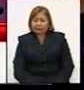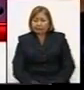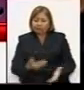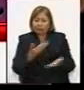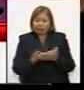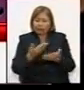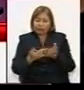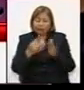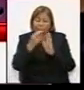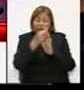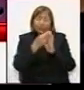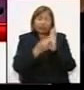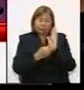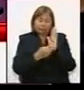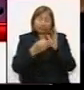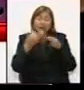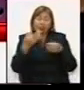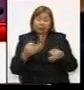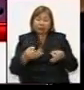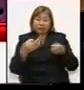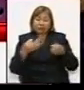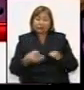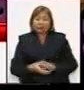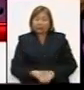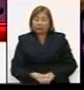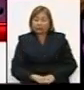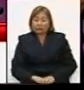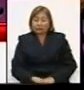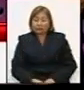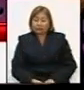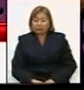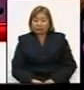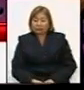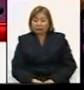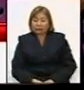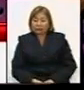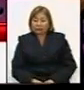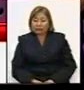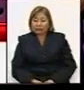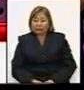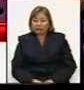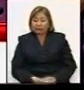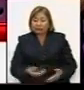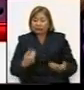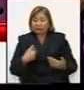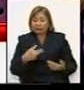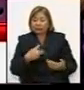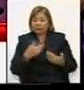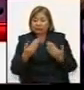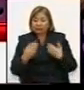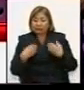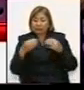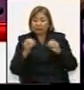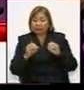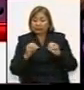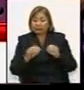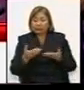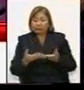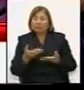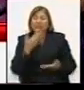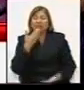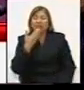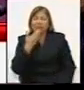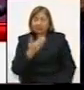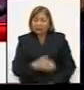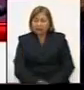proyectos, ciertamente, desaparecen la inmunidad, nos quieren poner bajo la potestad ¿de quién?